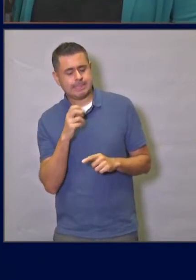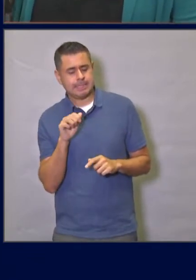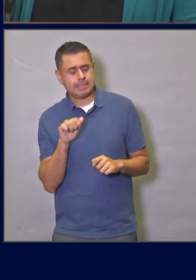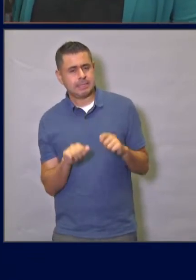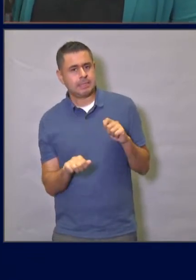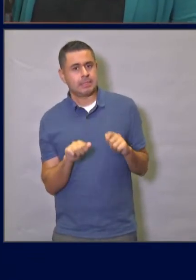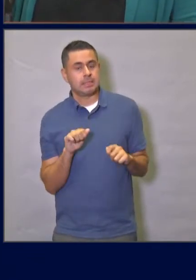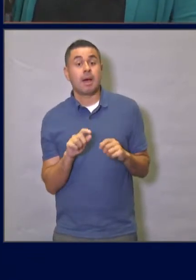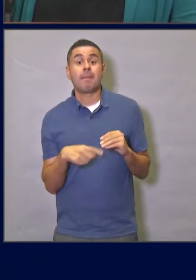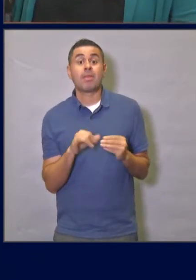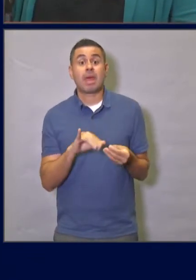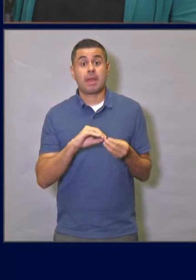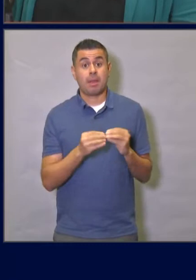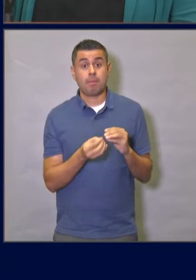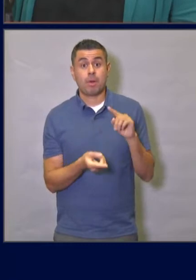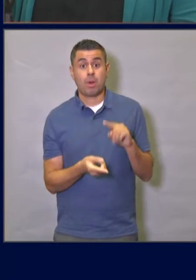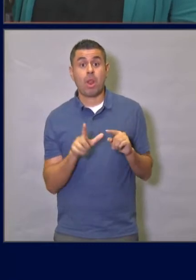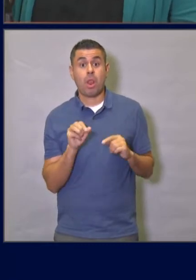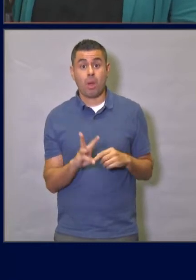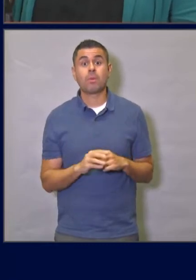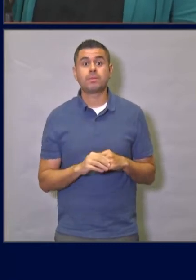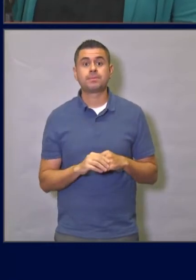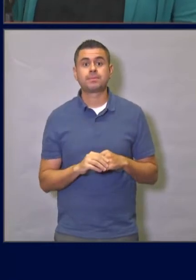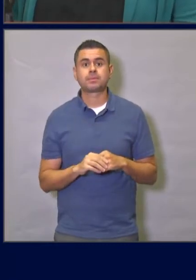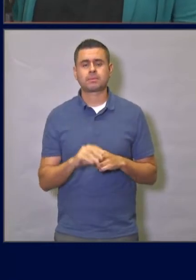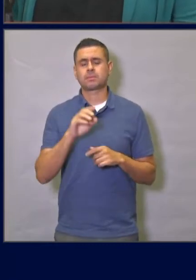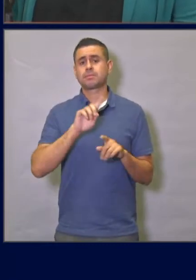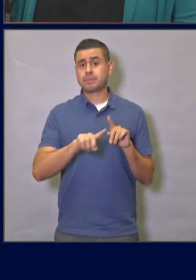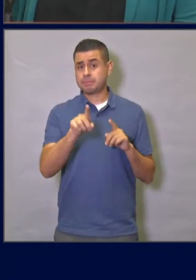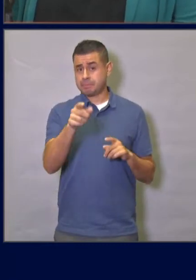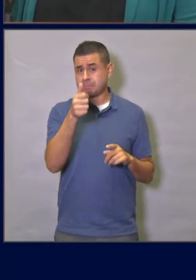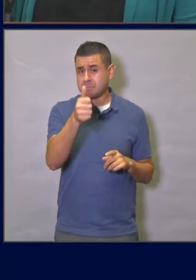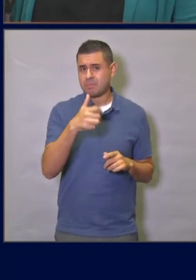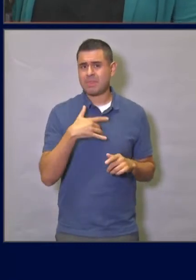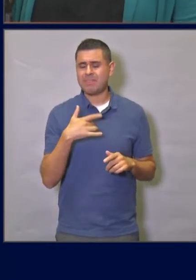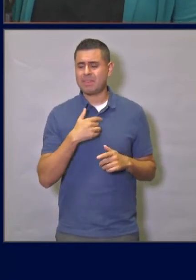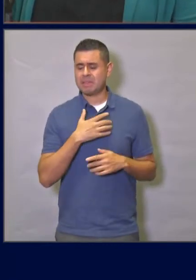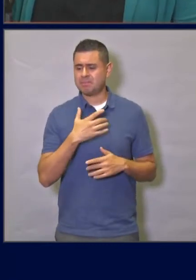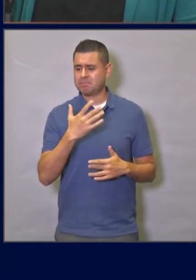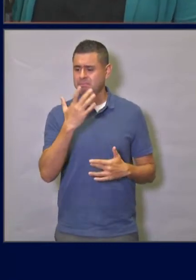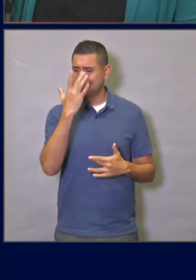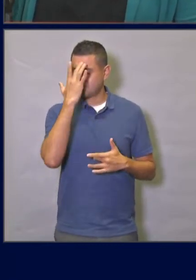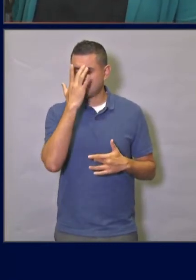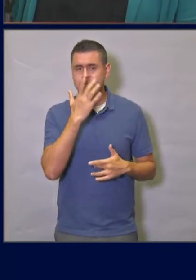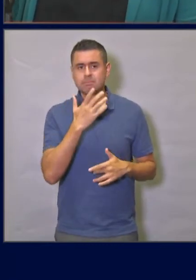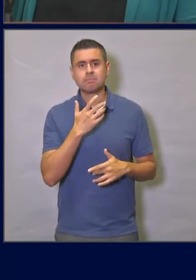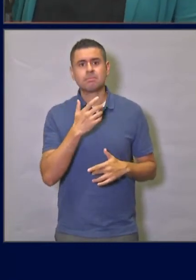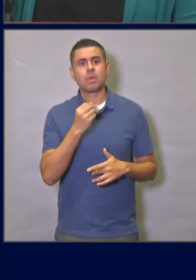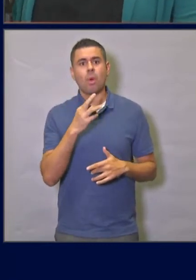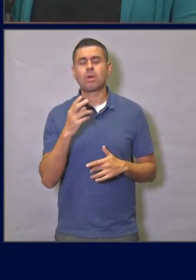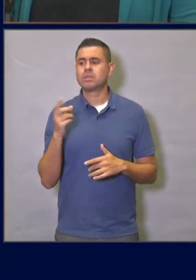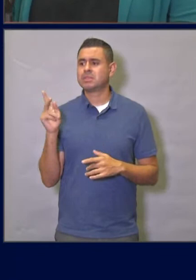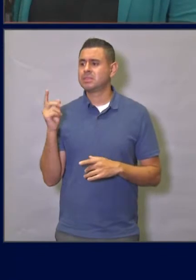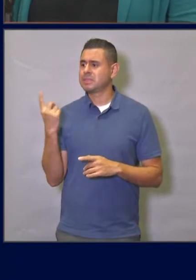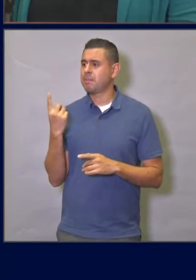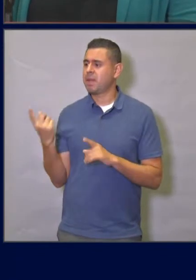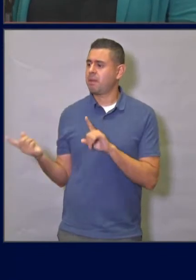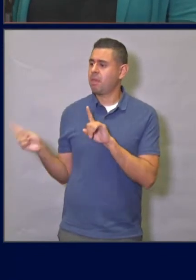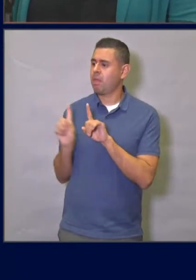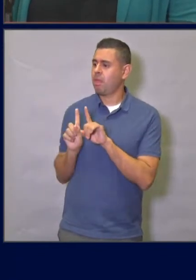A cualquier persona que experimente síntomas o haya estado expuesto a alguien que está enfermo con